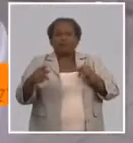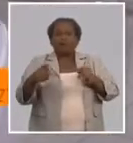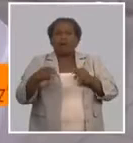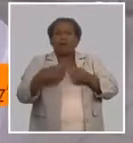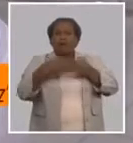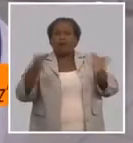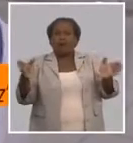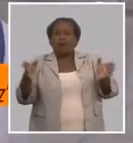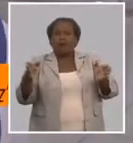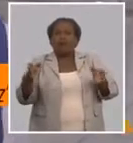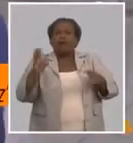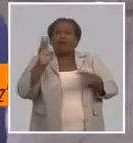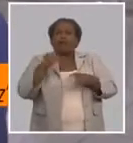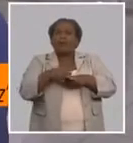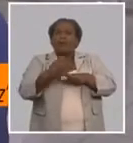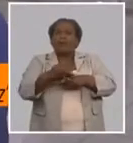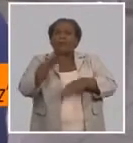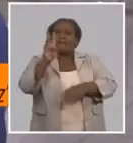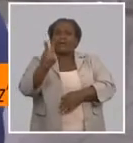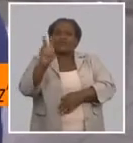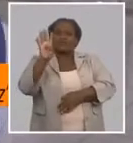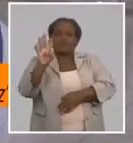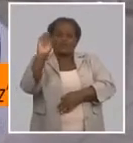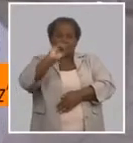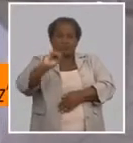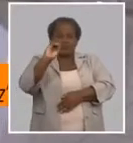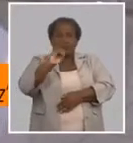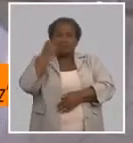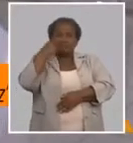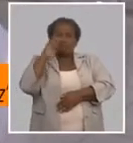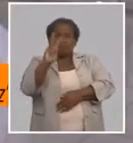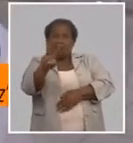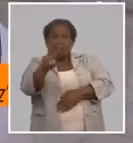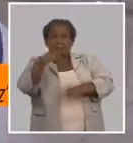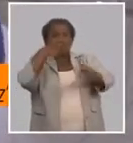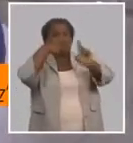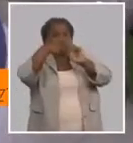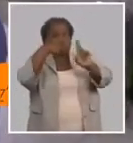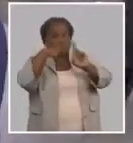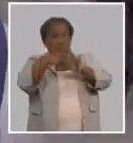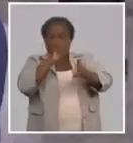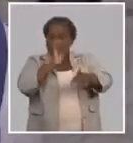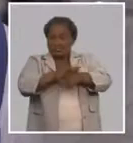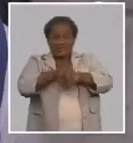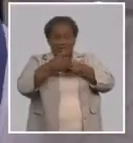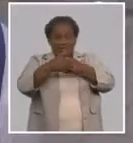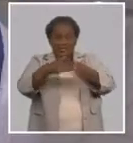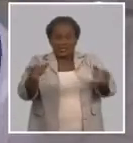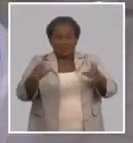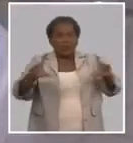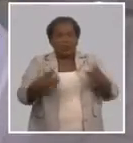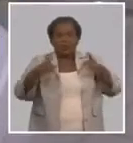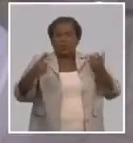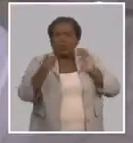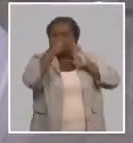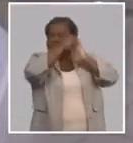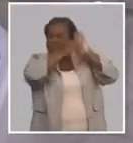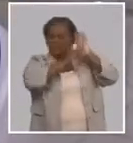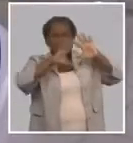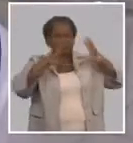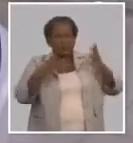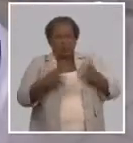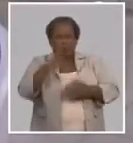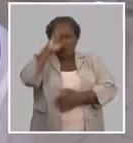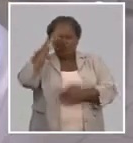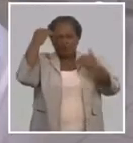el aeroparque de 24 de doctores lo valoramos es muy positivo desde el inicio se han venido cumpliendo estrictamente todo el